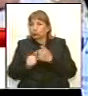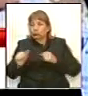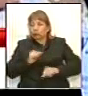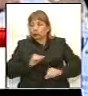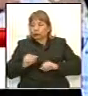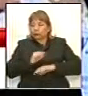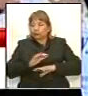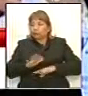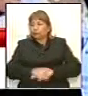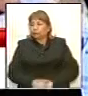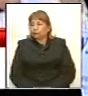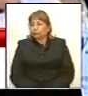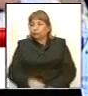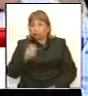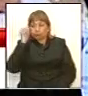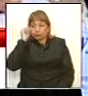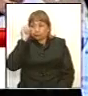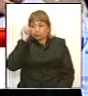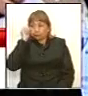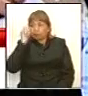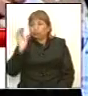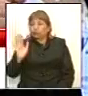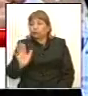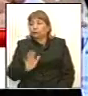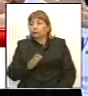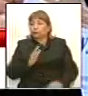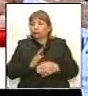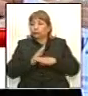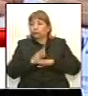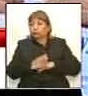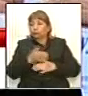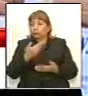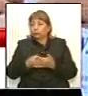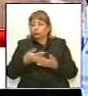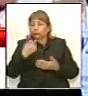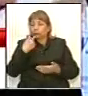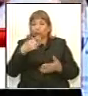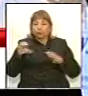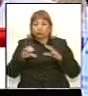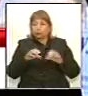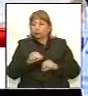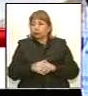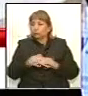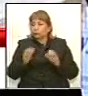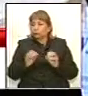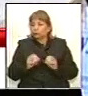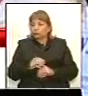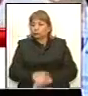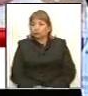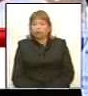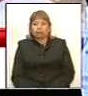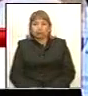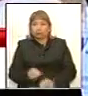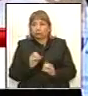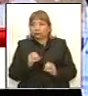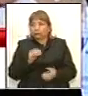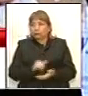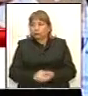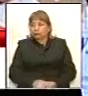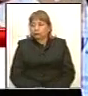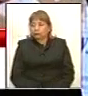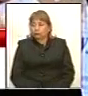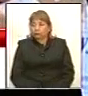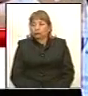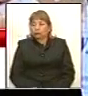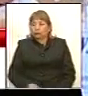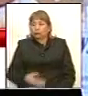desastres. En ese sentido, cuando en su intervención ha manifestado que están haciendo estudios prospectivos, no me queda sino felicitarlo.